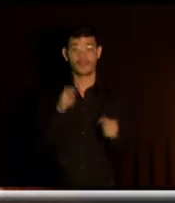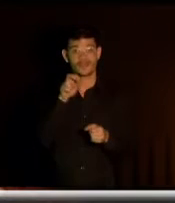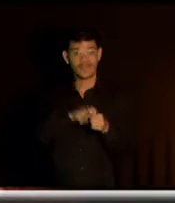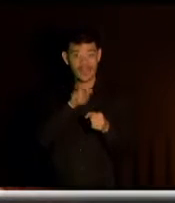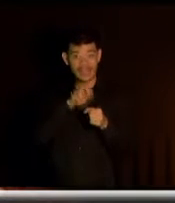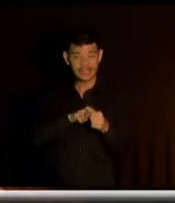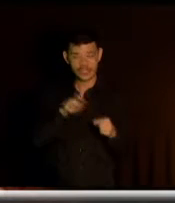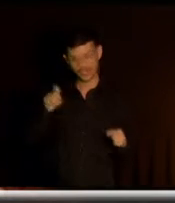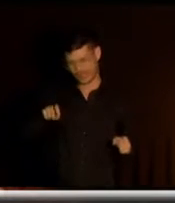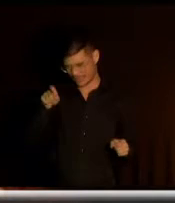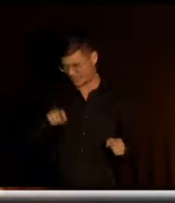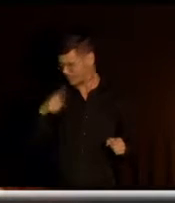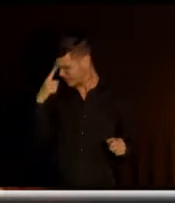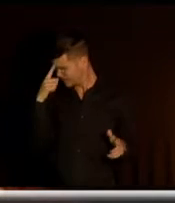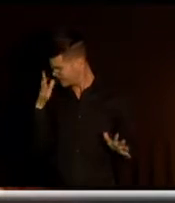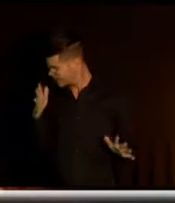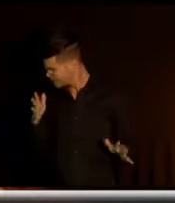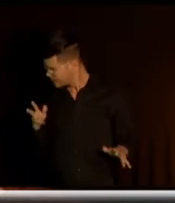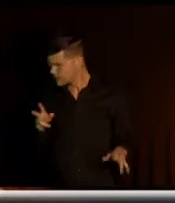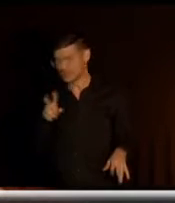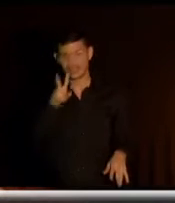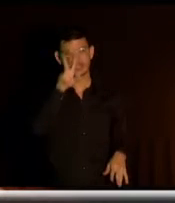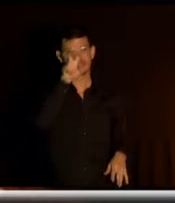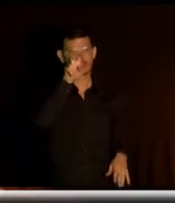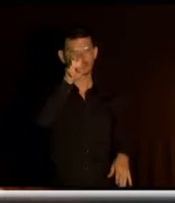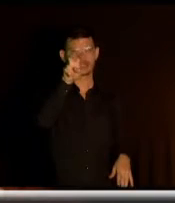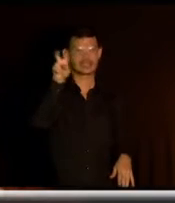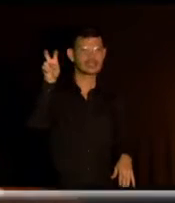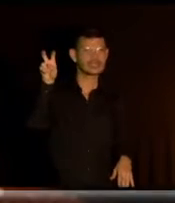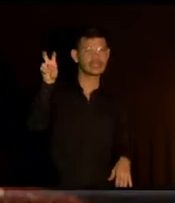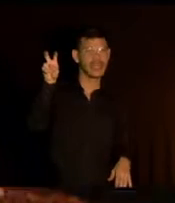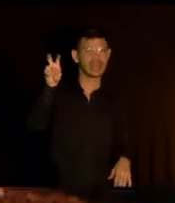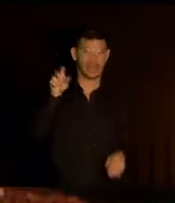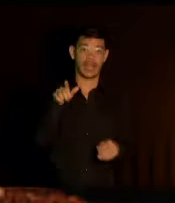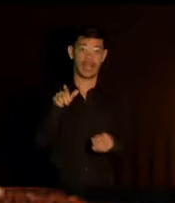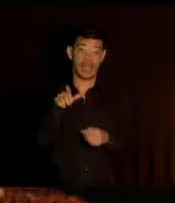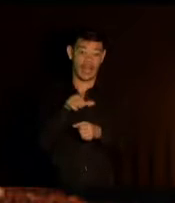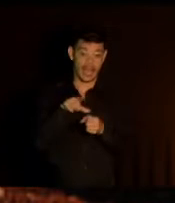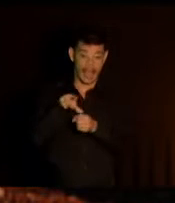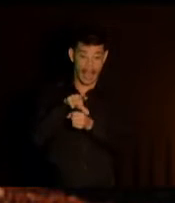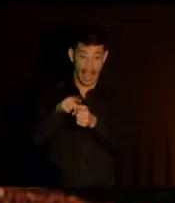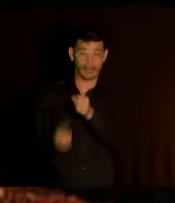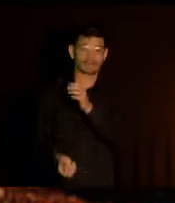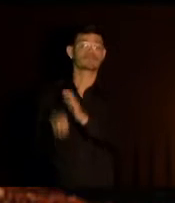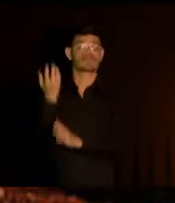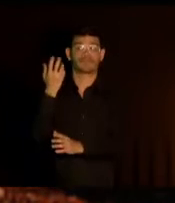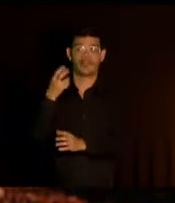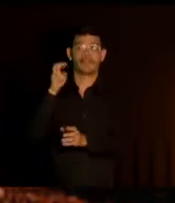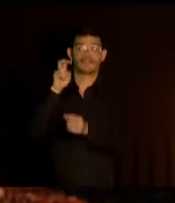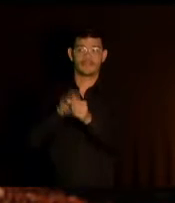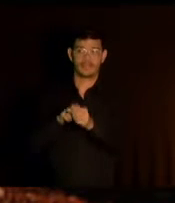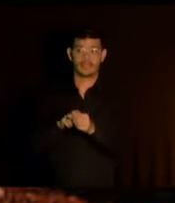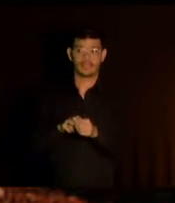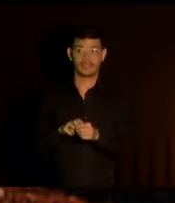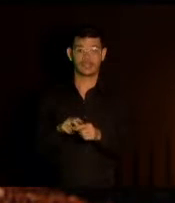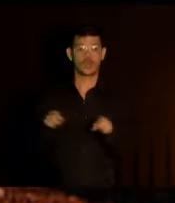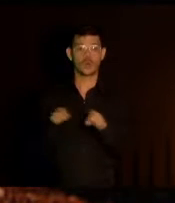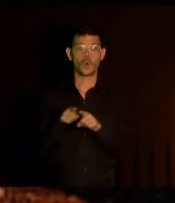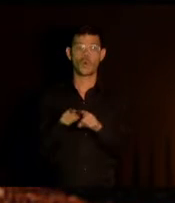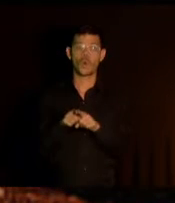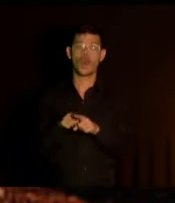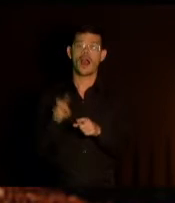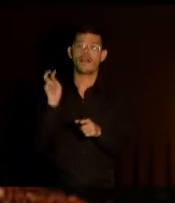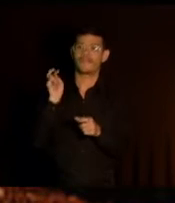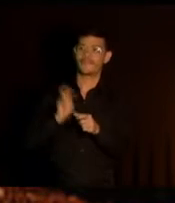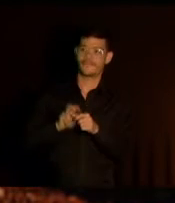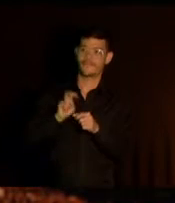necesitan, si no estoy mal, creo que son 7 ligas para formar la federación. Para conformar la federación. Exactamente.